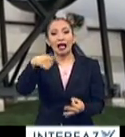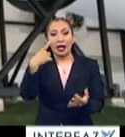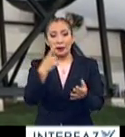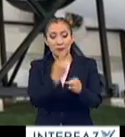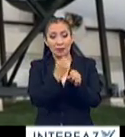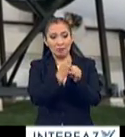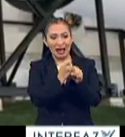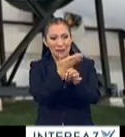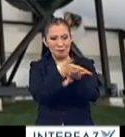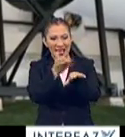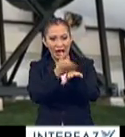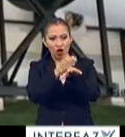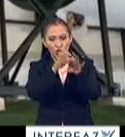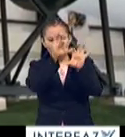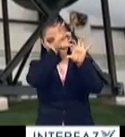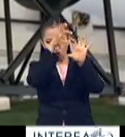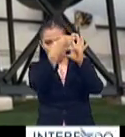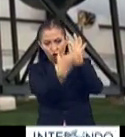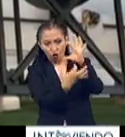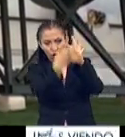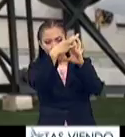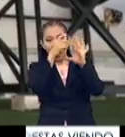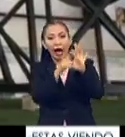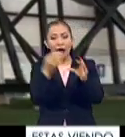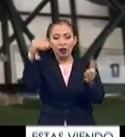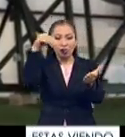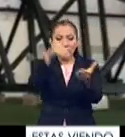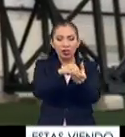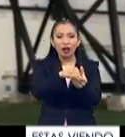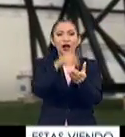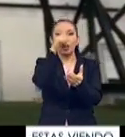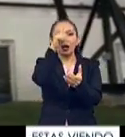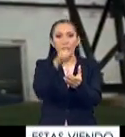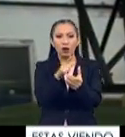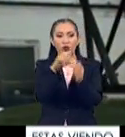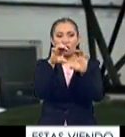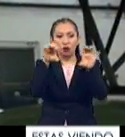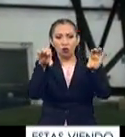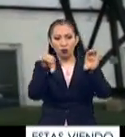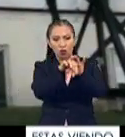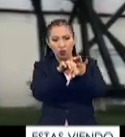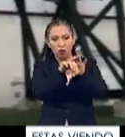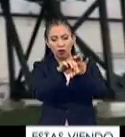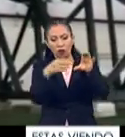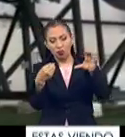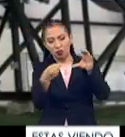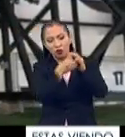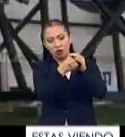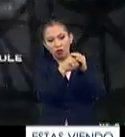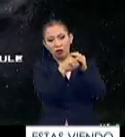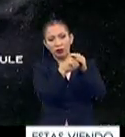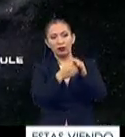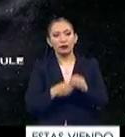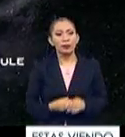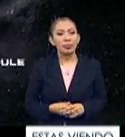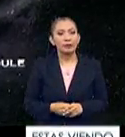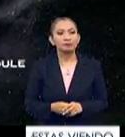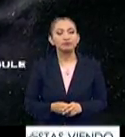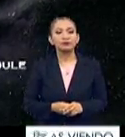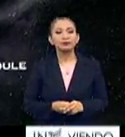primera parte blanca va el módulo lunar metido de este lado.